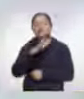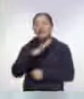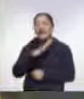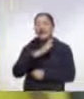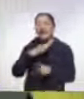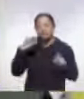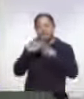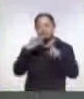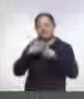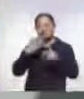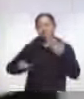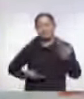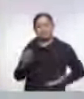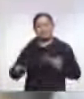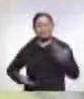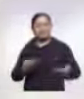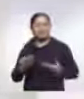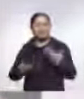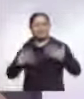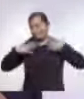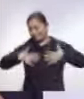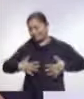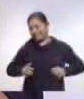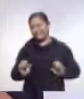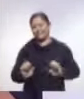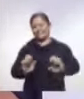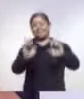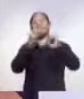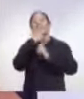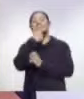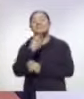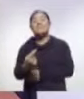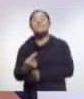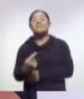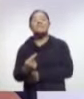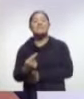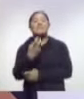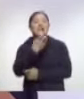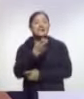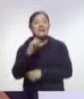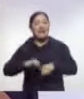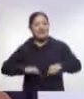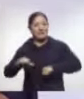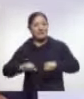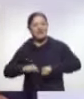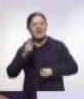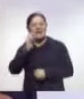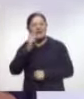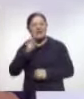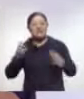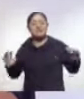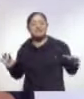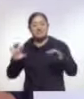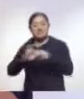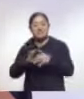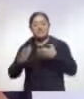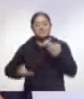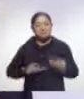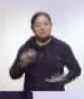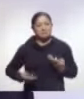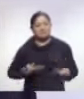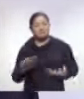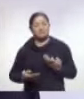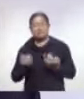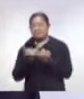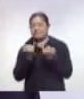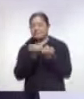baile del Catrín de esta región en el estado. Es una actividad en la cual estamos englobando la unión, la unión de la danza, el reconocimiento también